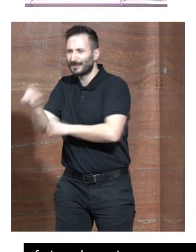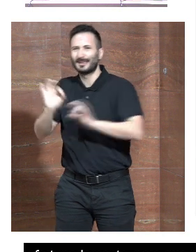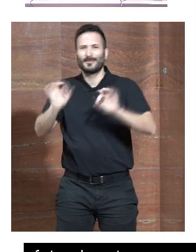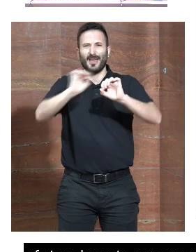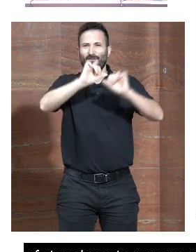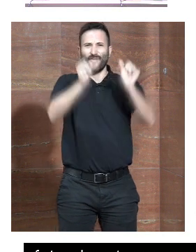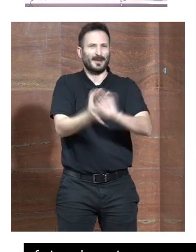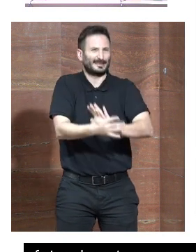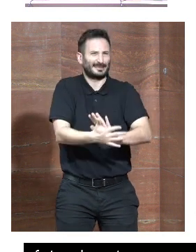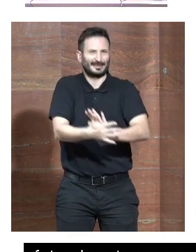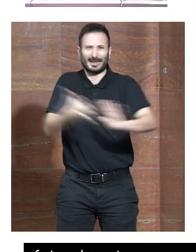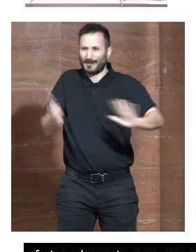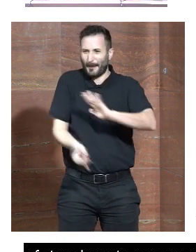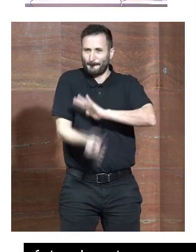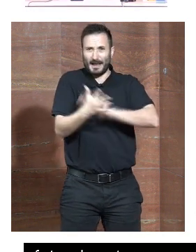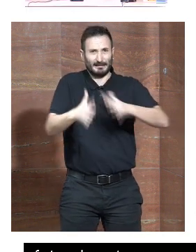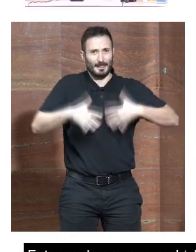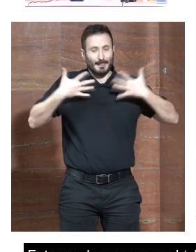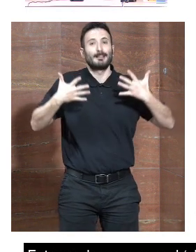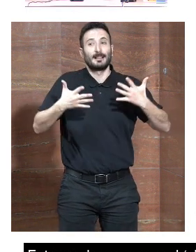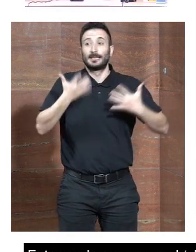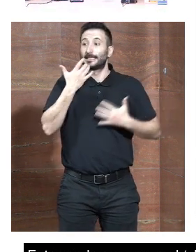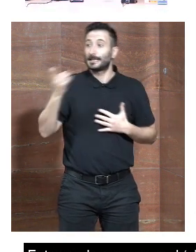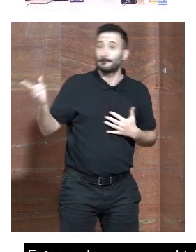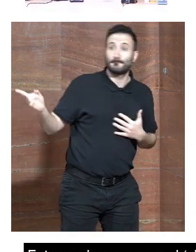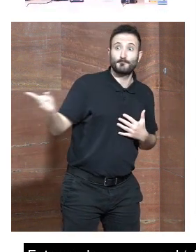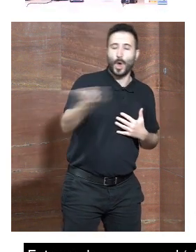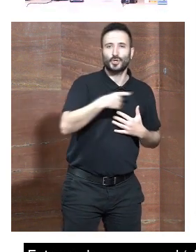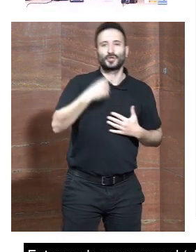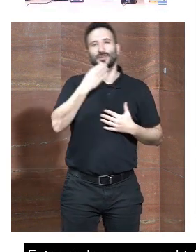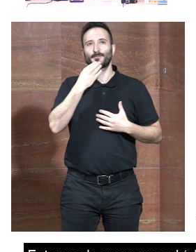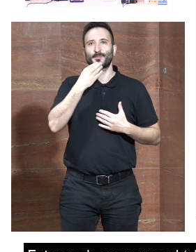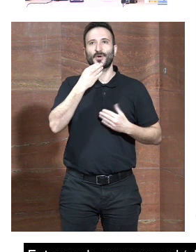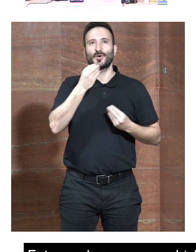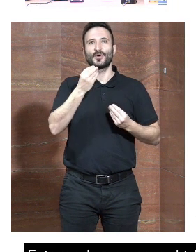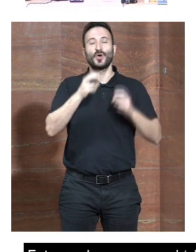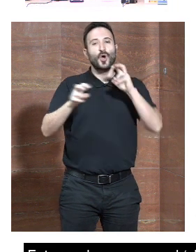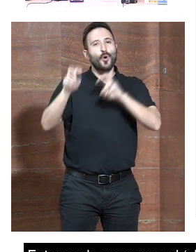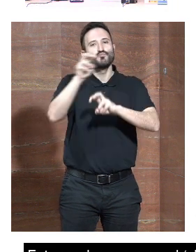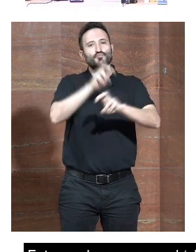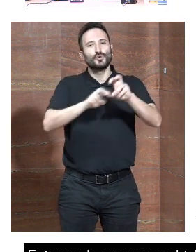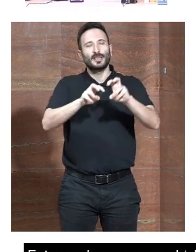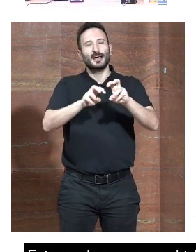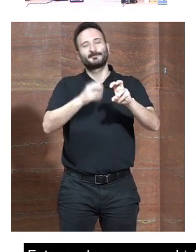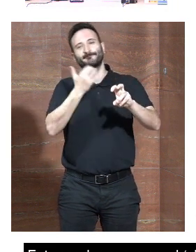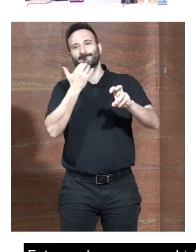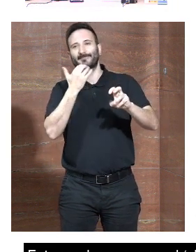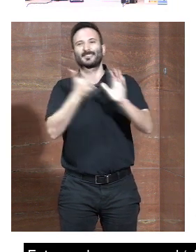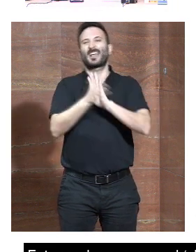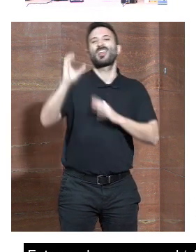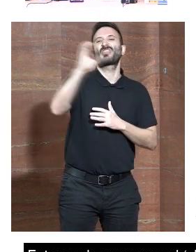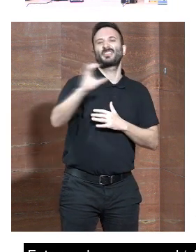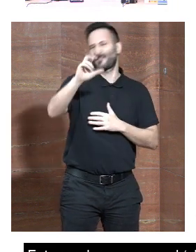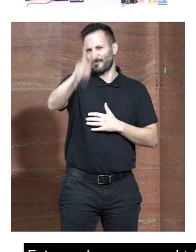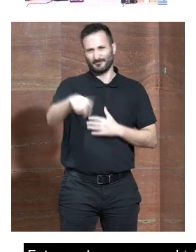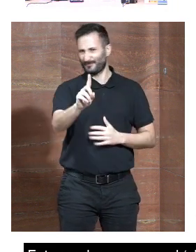una forma súper rápida, si ustedes hacen una búsqueda, por ejemplo, y no digo que esto no es científico